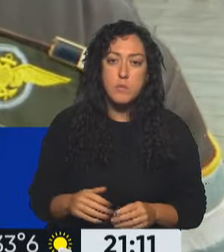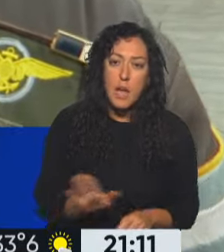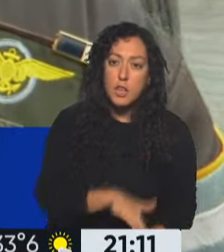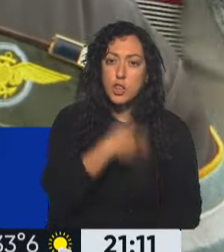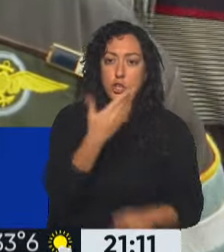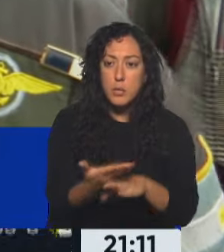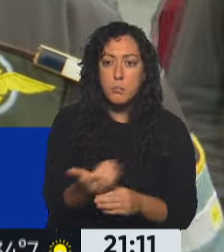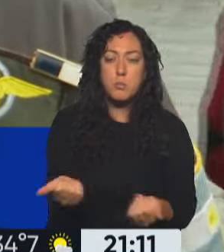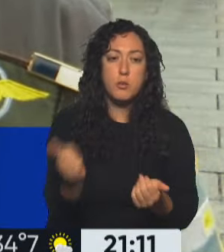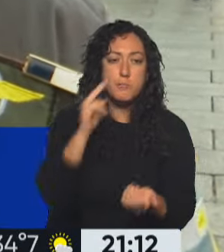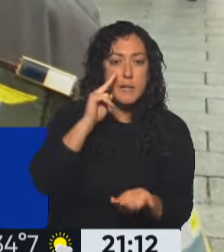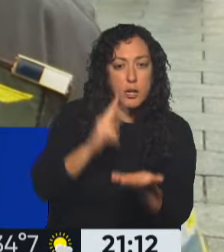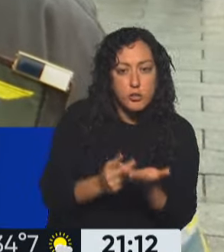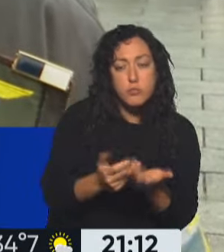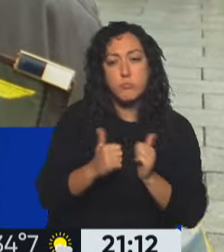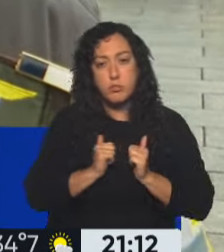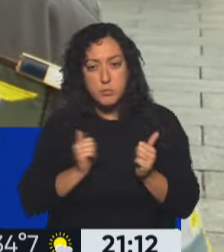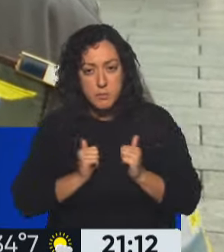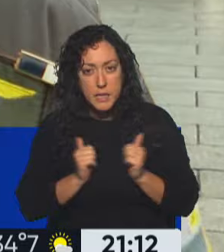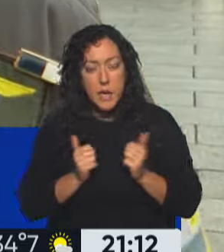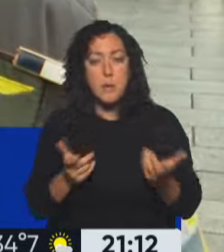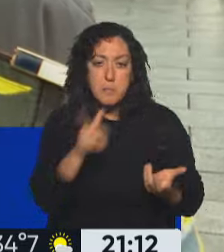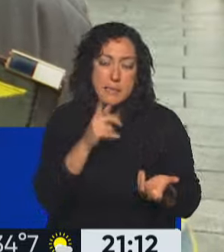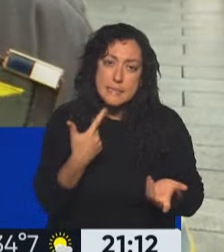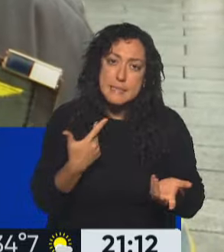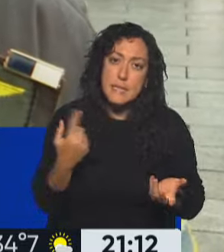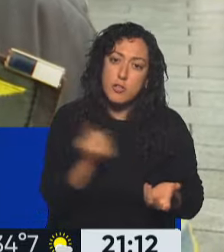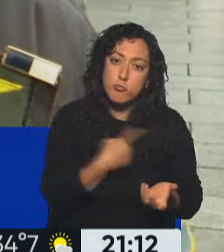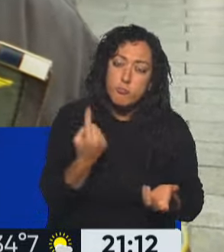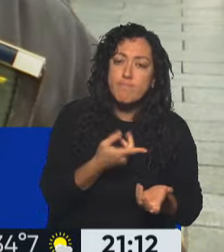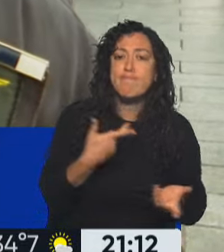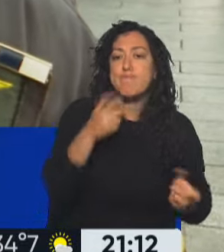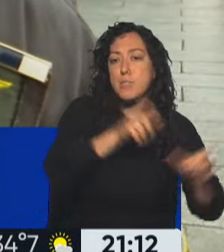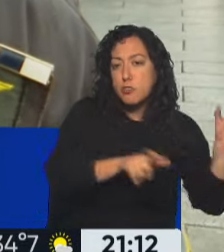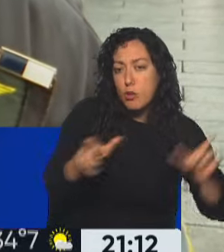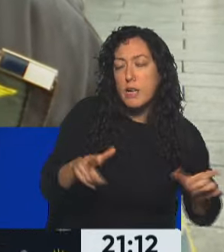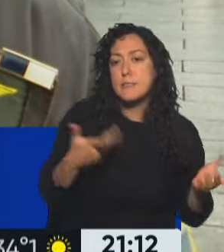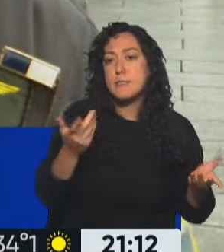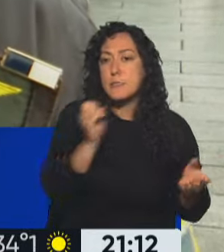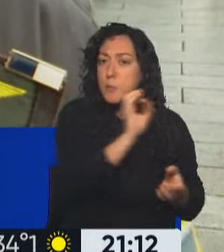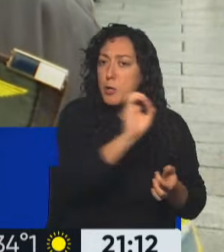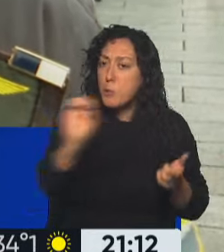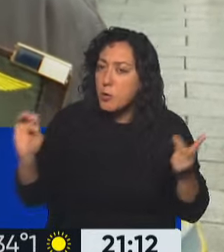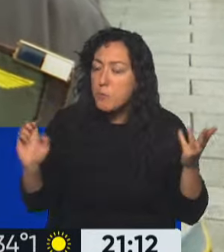tiempo, la verdad que creo que muy merecido para quienes fueron nombrados y